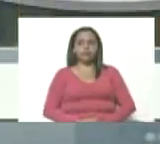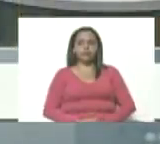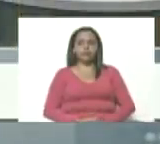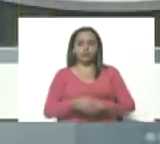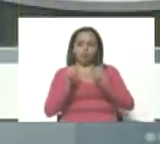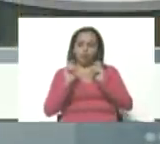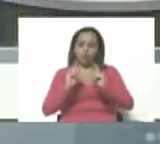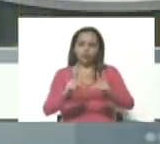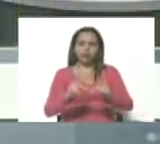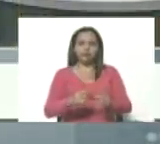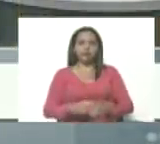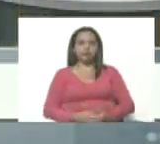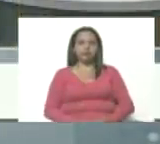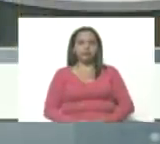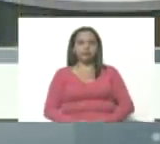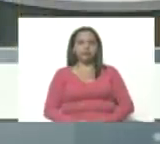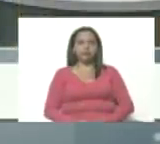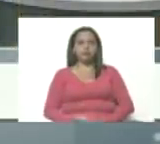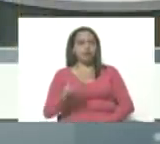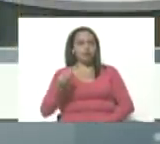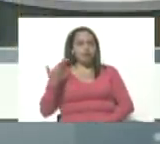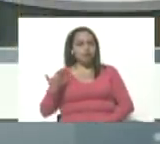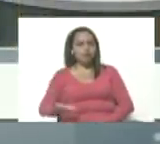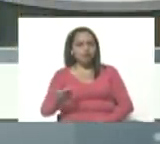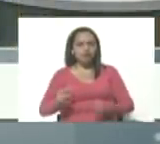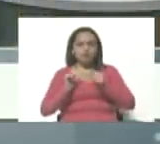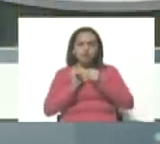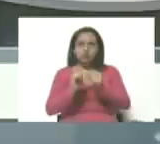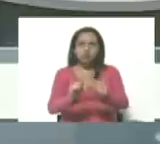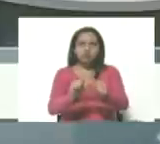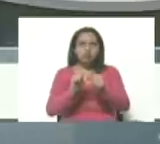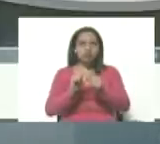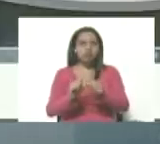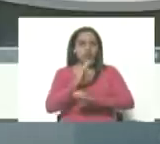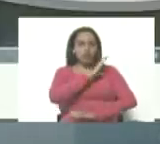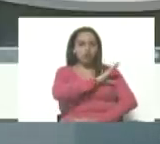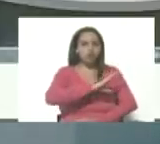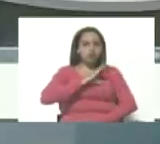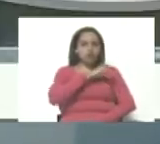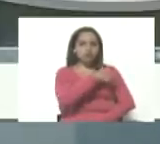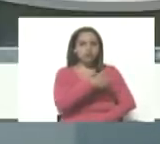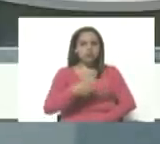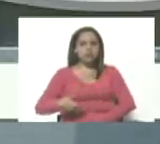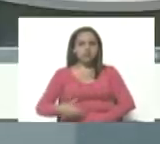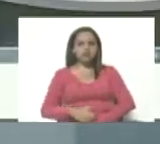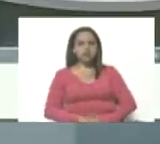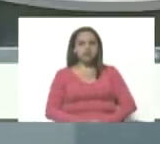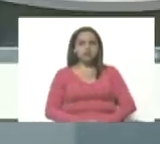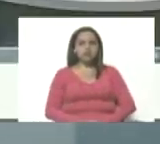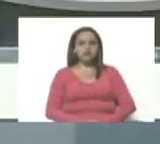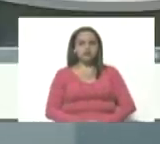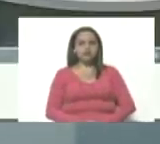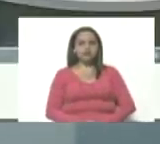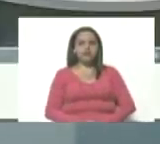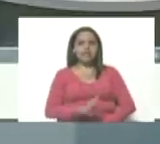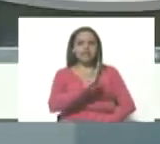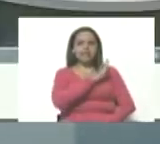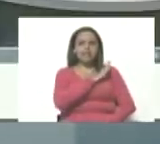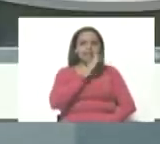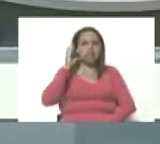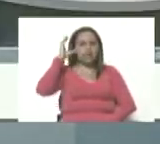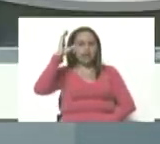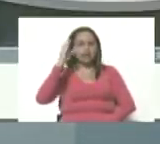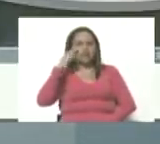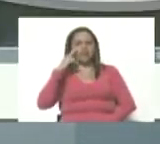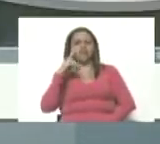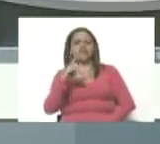Correcto. Bueno, es muy importante mantener este seguimiento en la Comisión Presidencial y tener la capacidad para